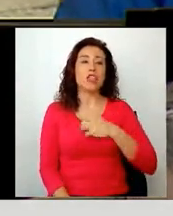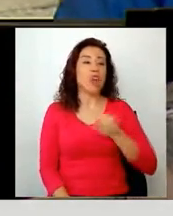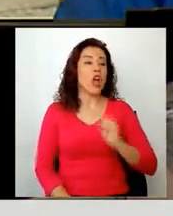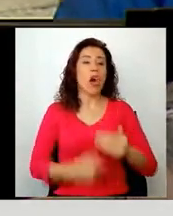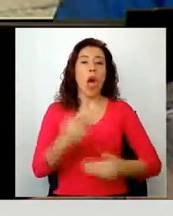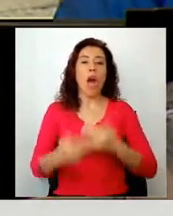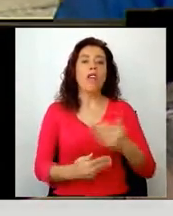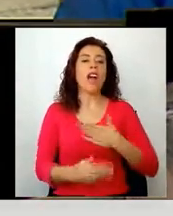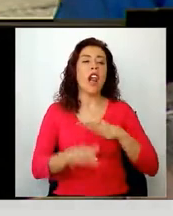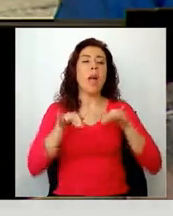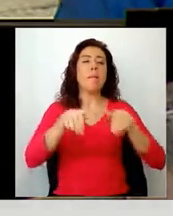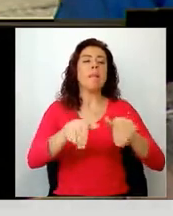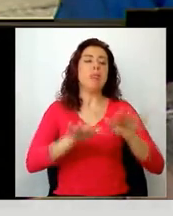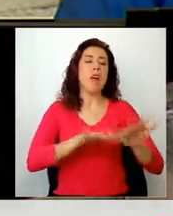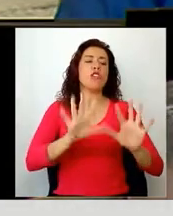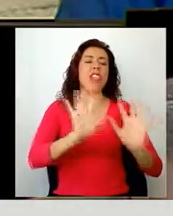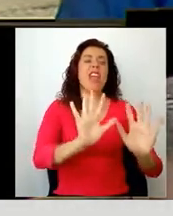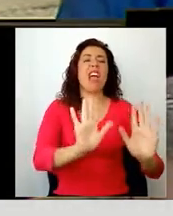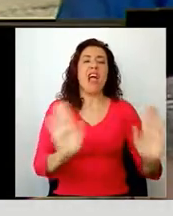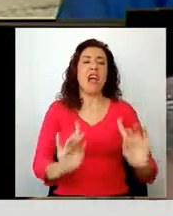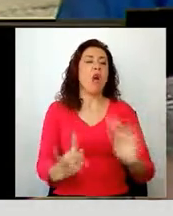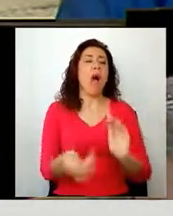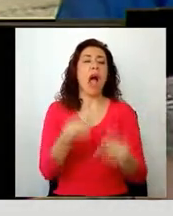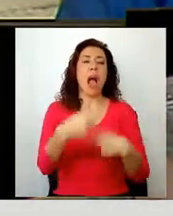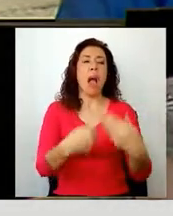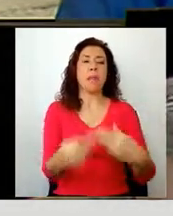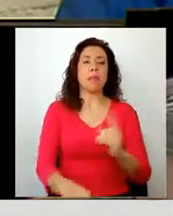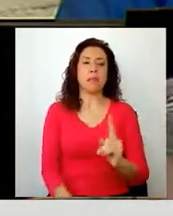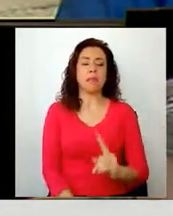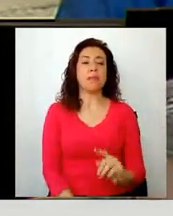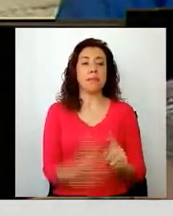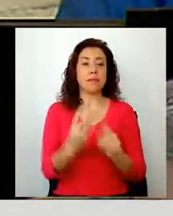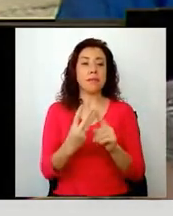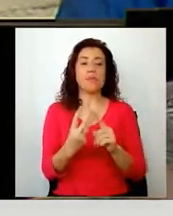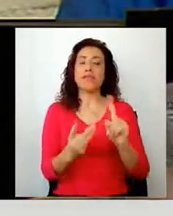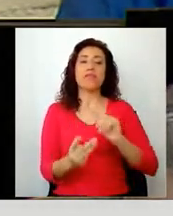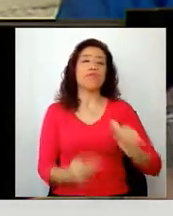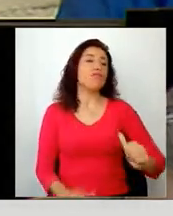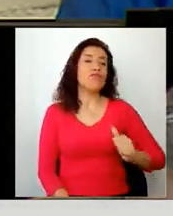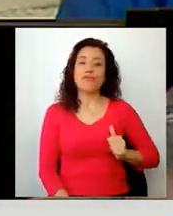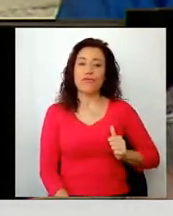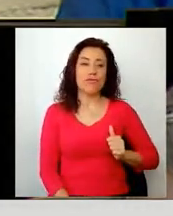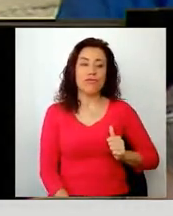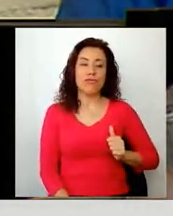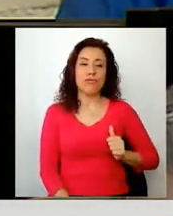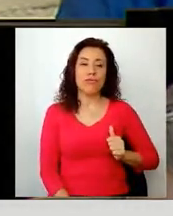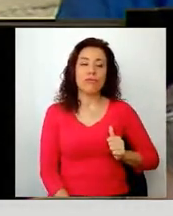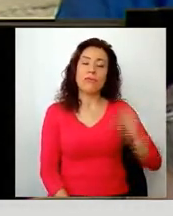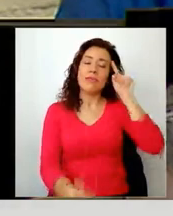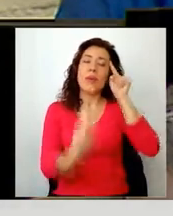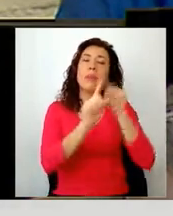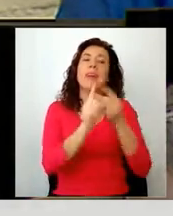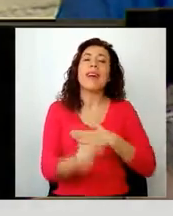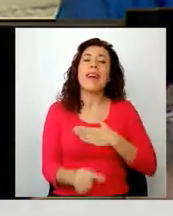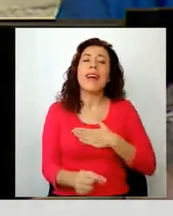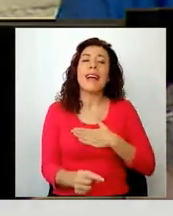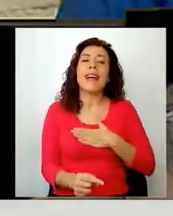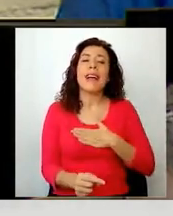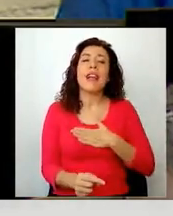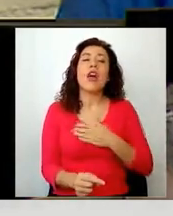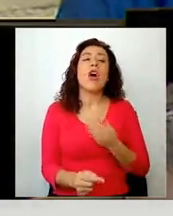como están y el tercer objetivo tampoco se cumplió que era el objetivo de qué tan protegidas